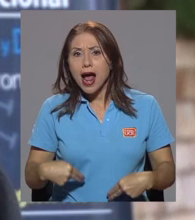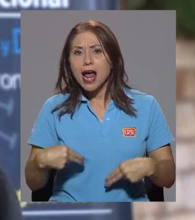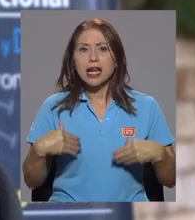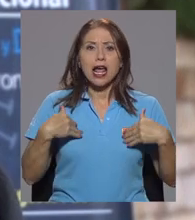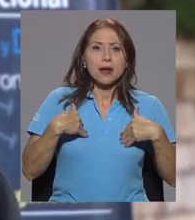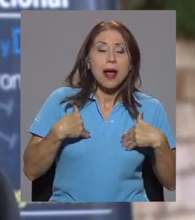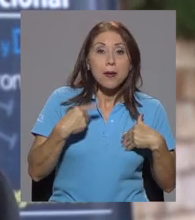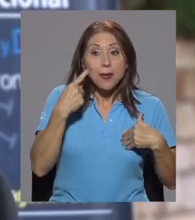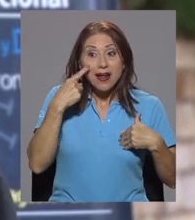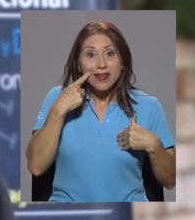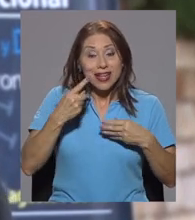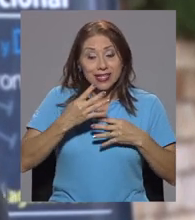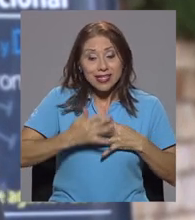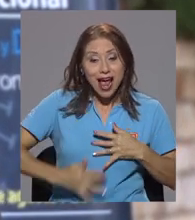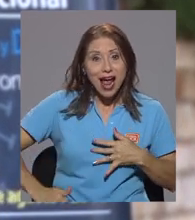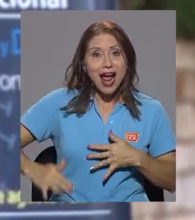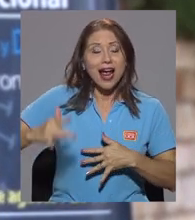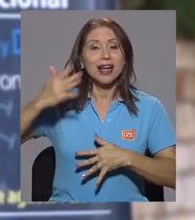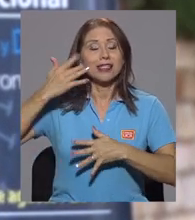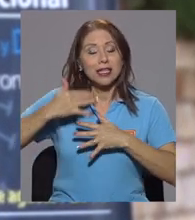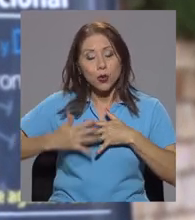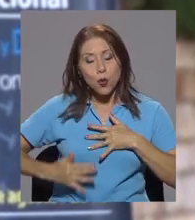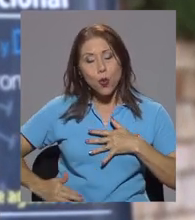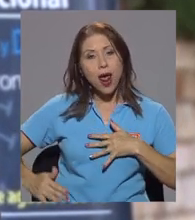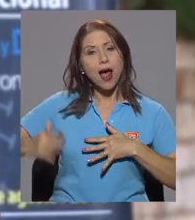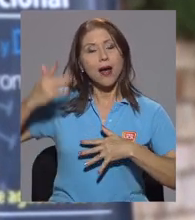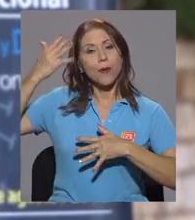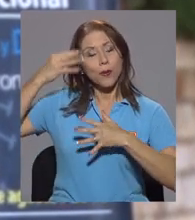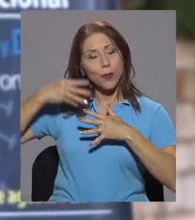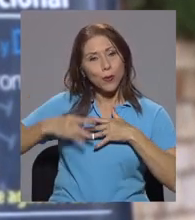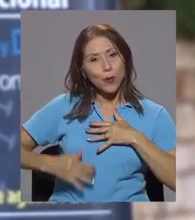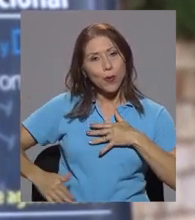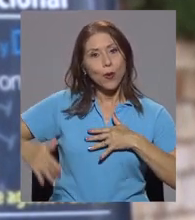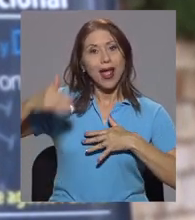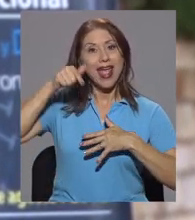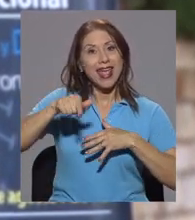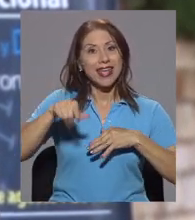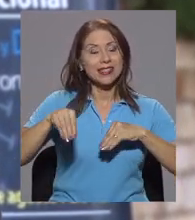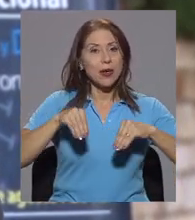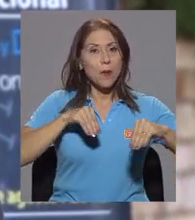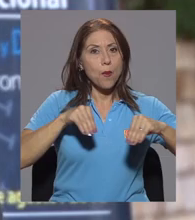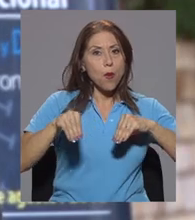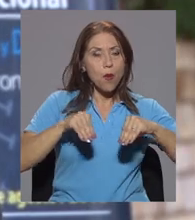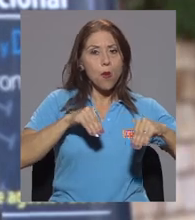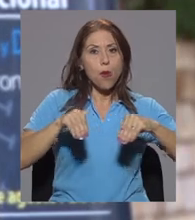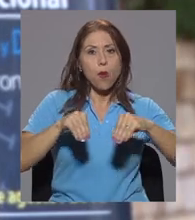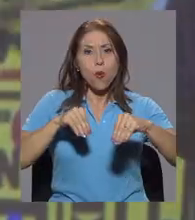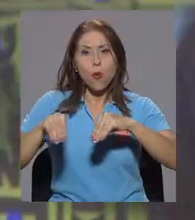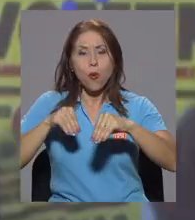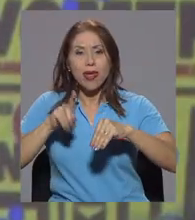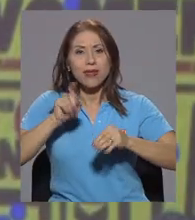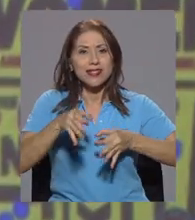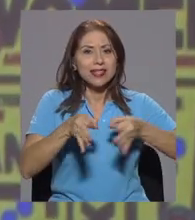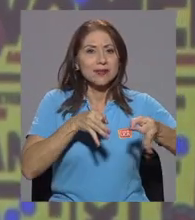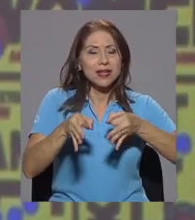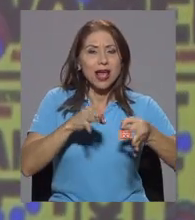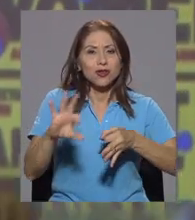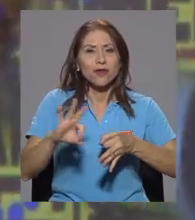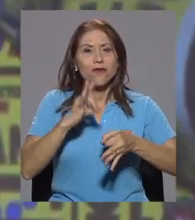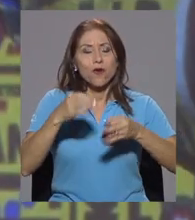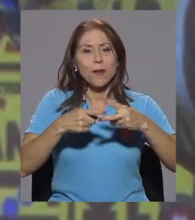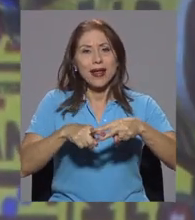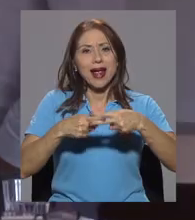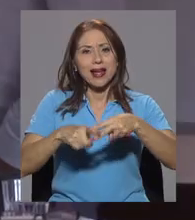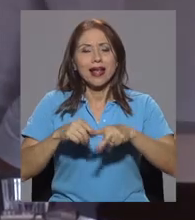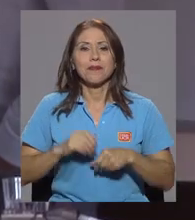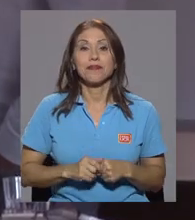circula y que en este proceso de circulación es donde se generan los movimientos que deben ser explicados en términos mecánicos.